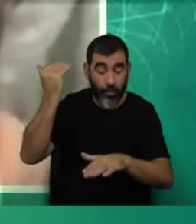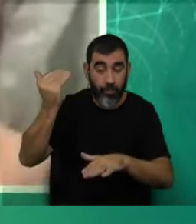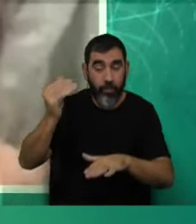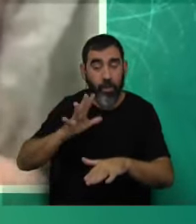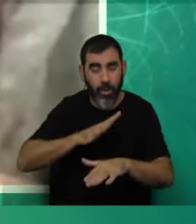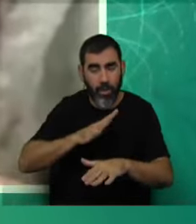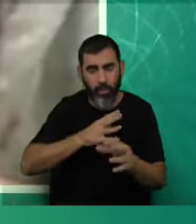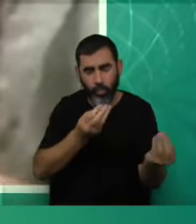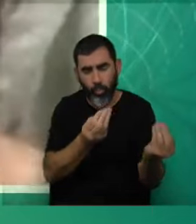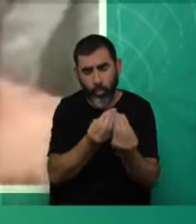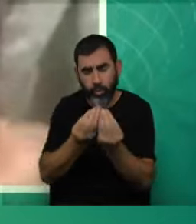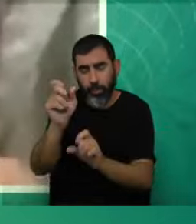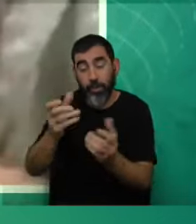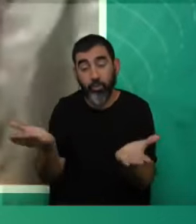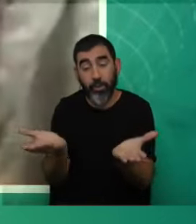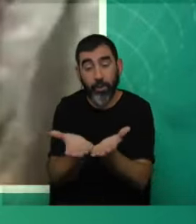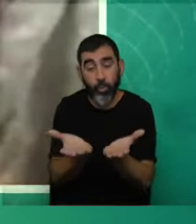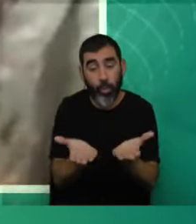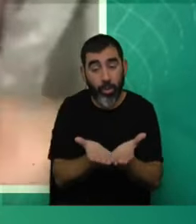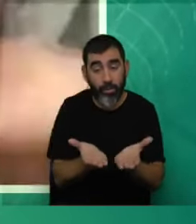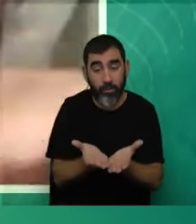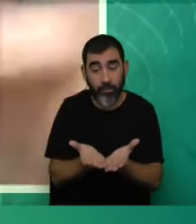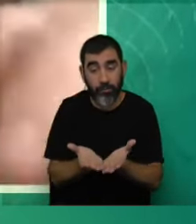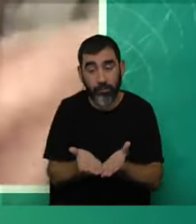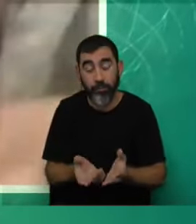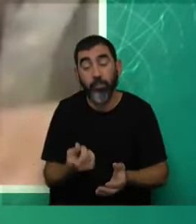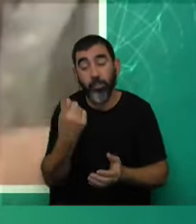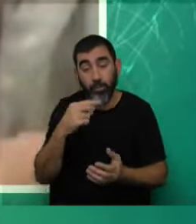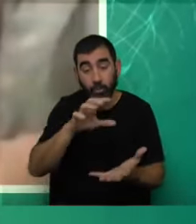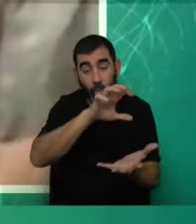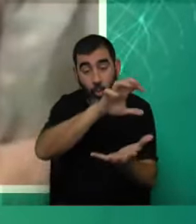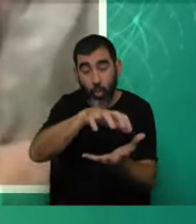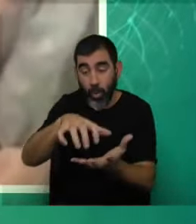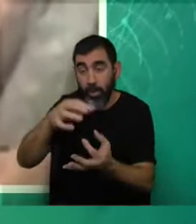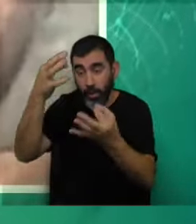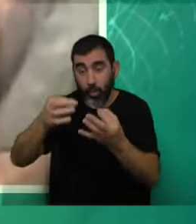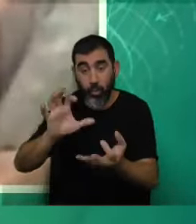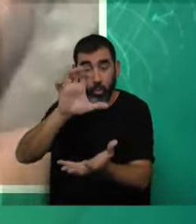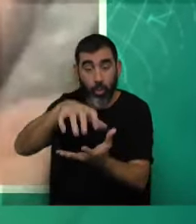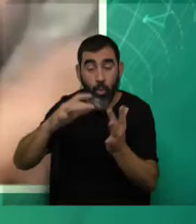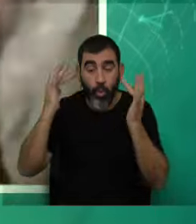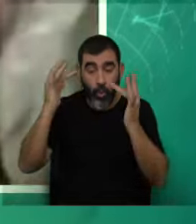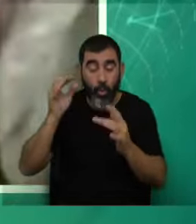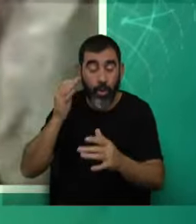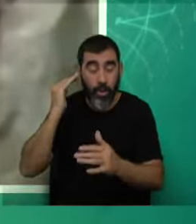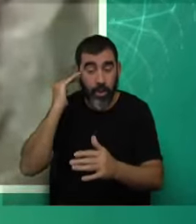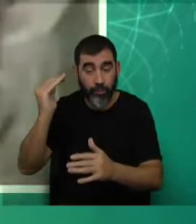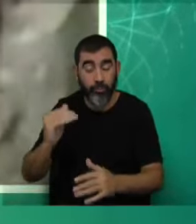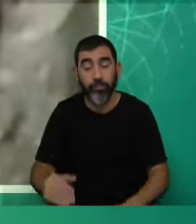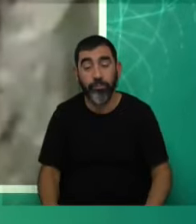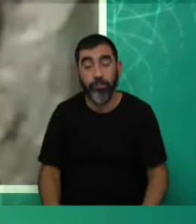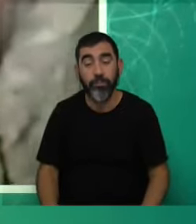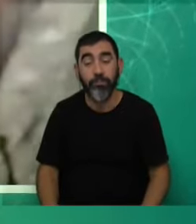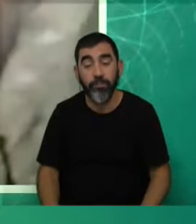muchísimos que eran estudiantes por eso los lugar son los lugares de estudio Pero además